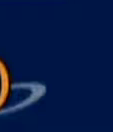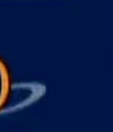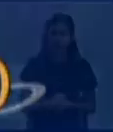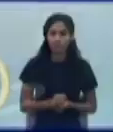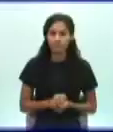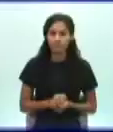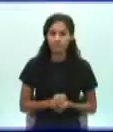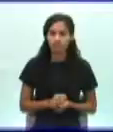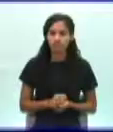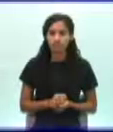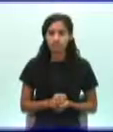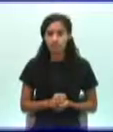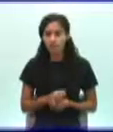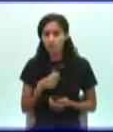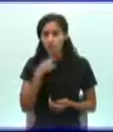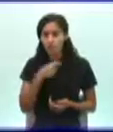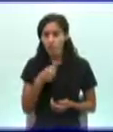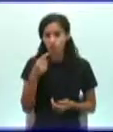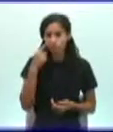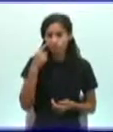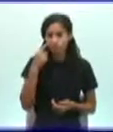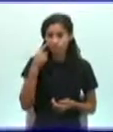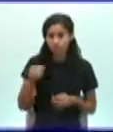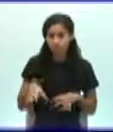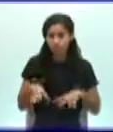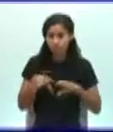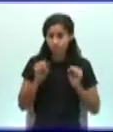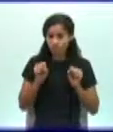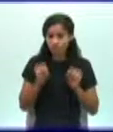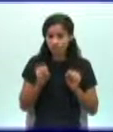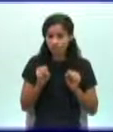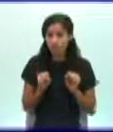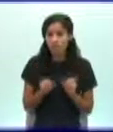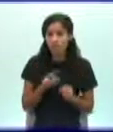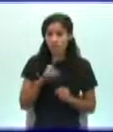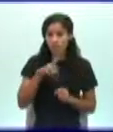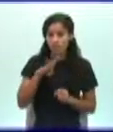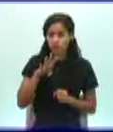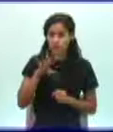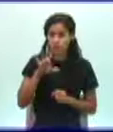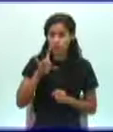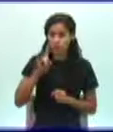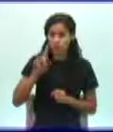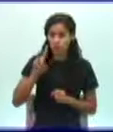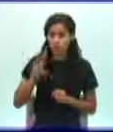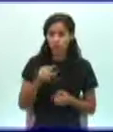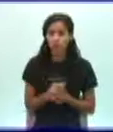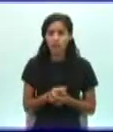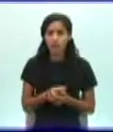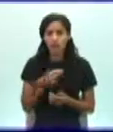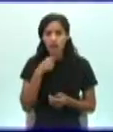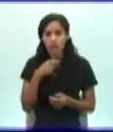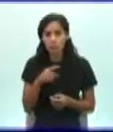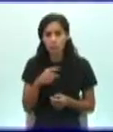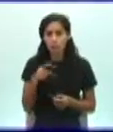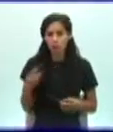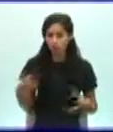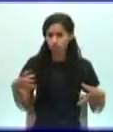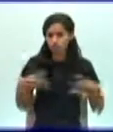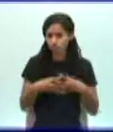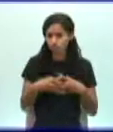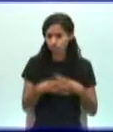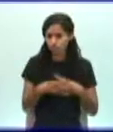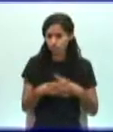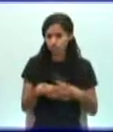Con el proceso de conquista y colonización a partir de 1492 se da una mezcla de raza